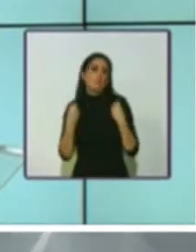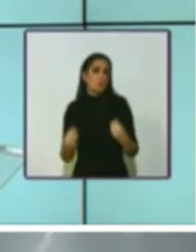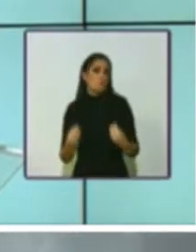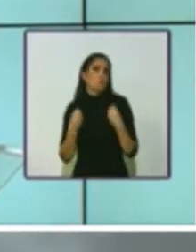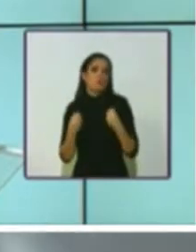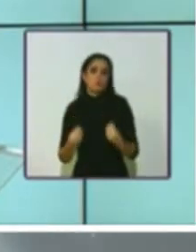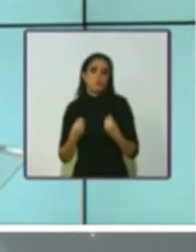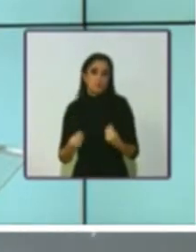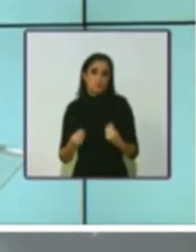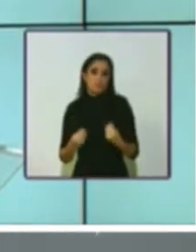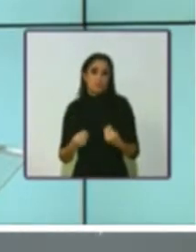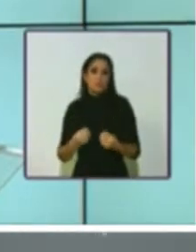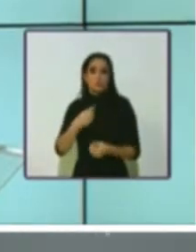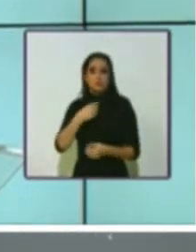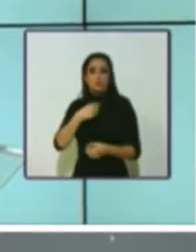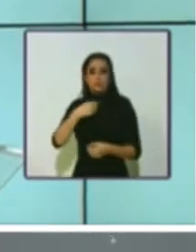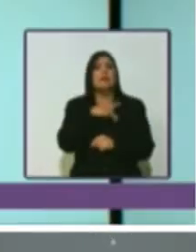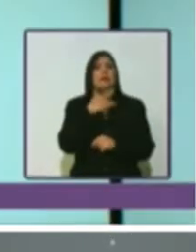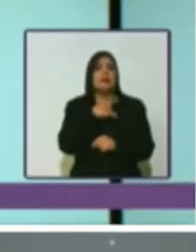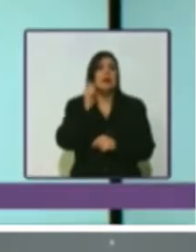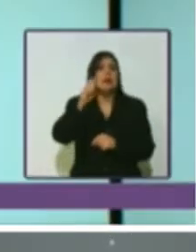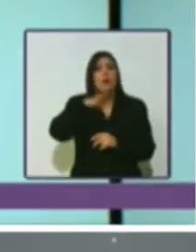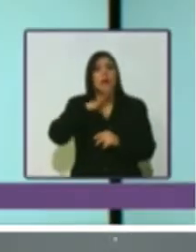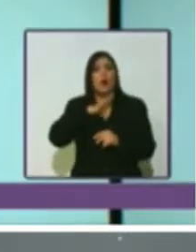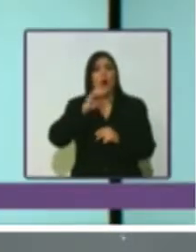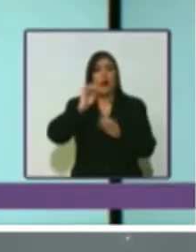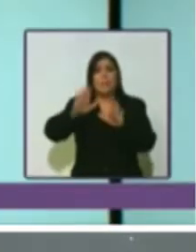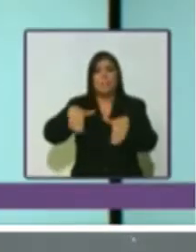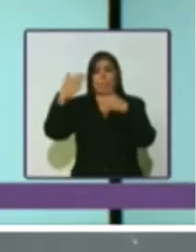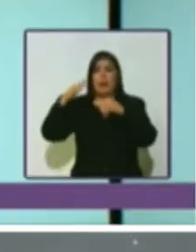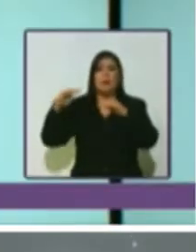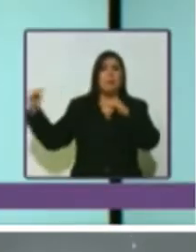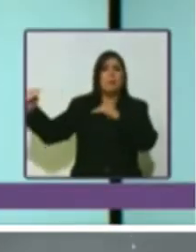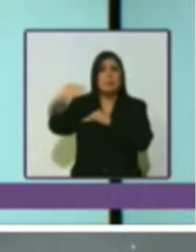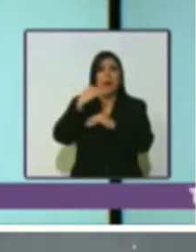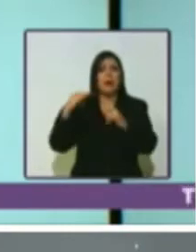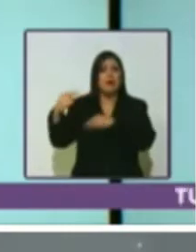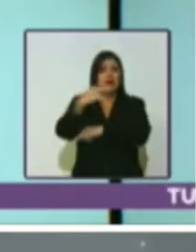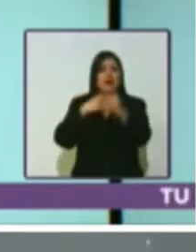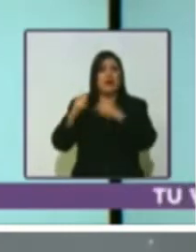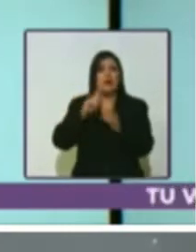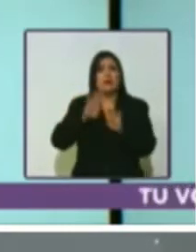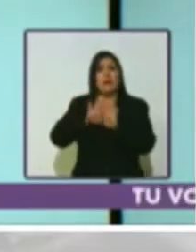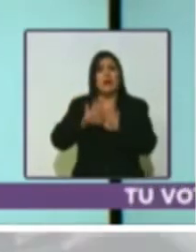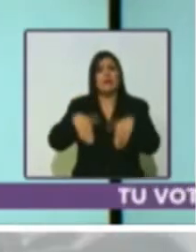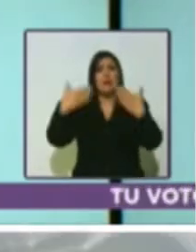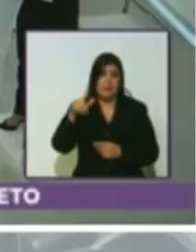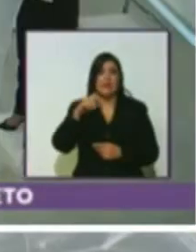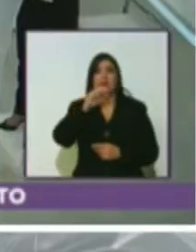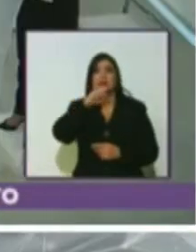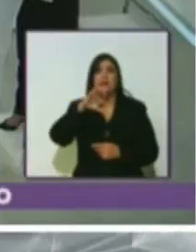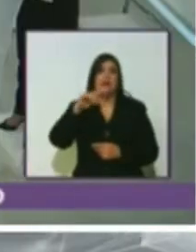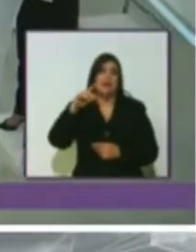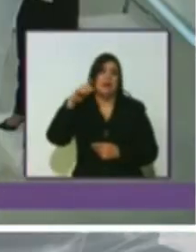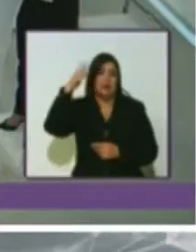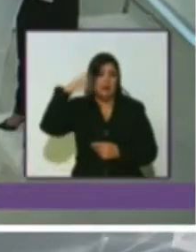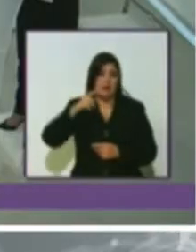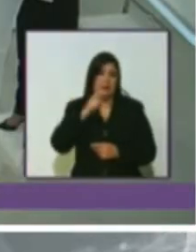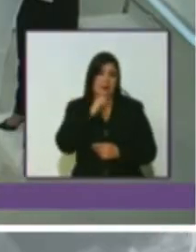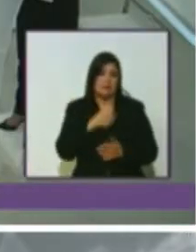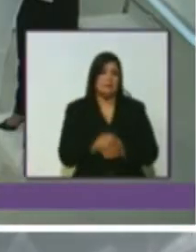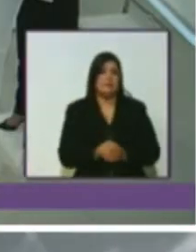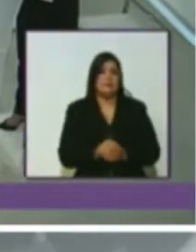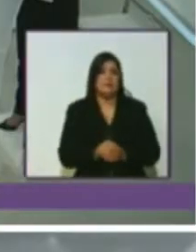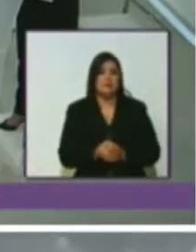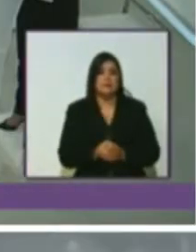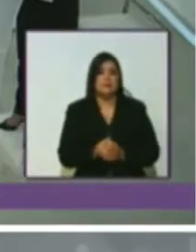dice Claudia Sheinbaum y después la candidata de la candidata ciudadana, que lo más